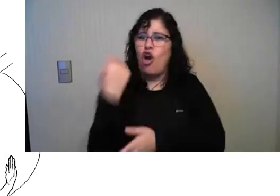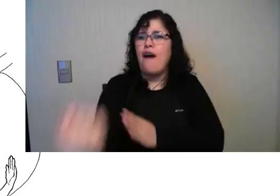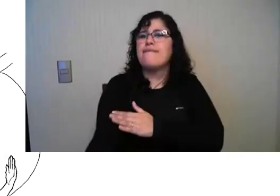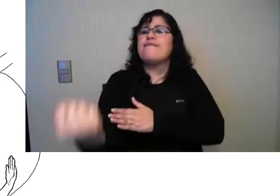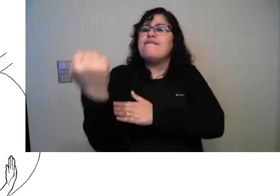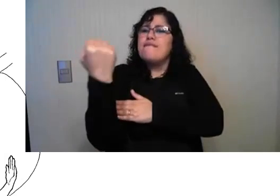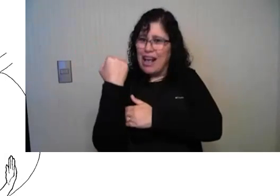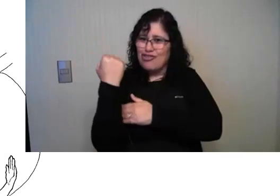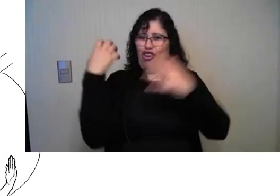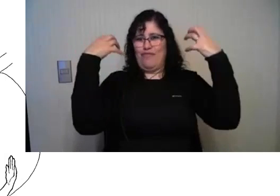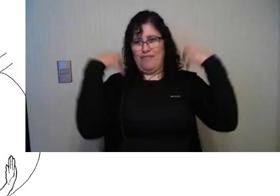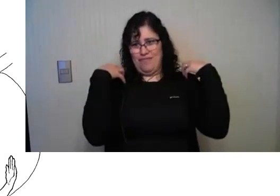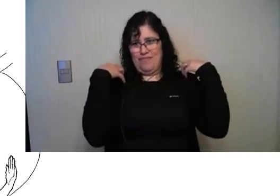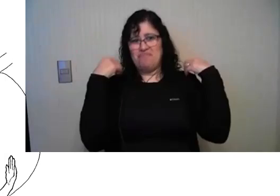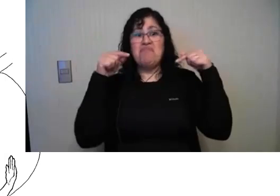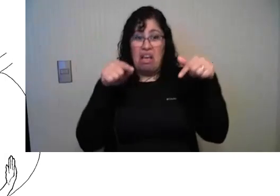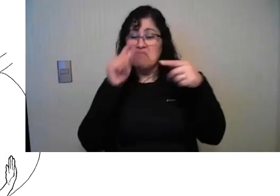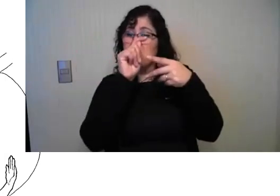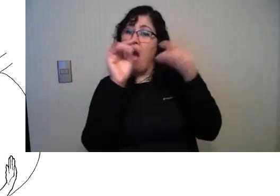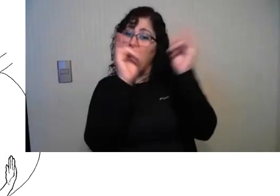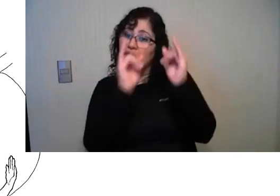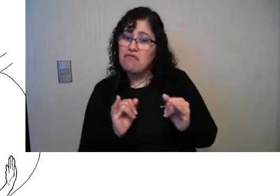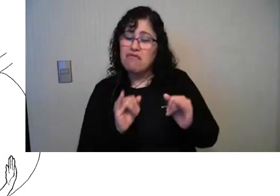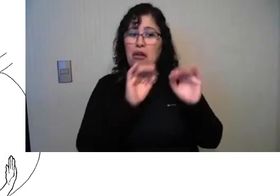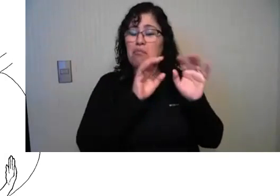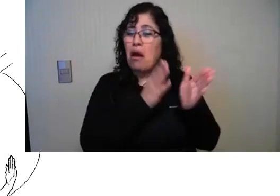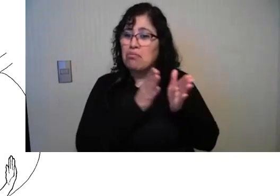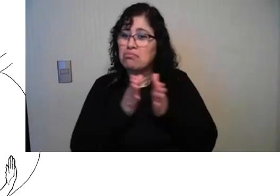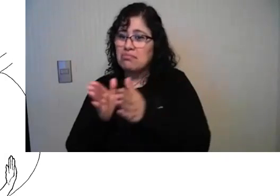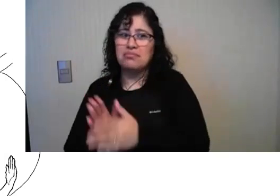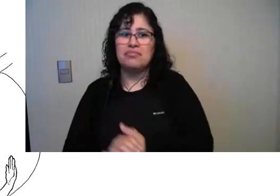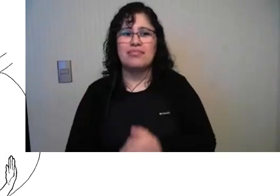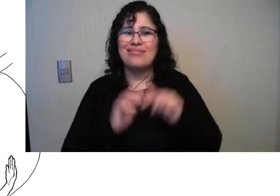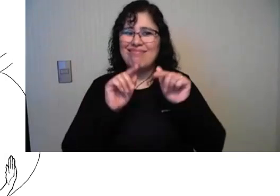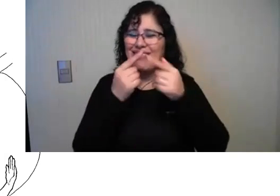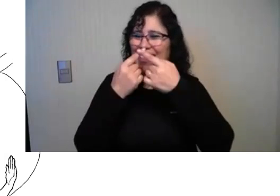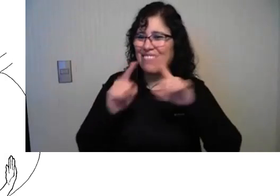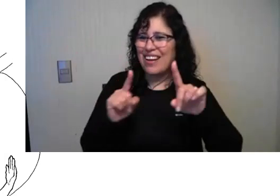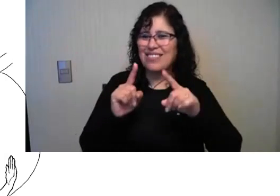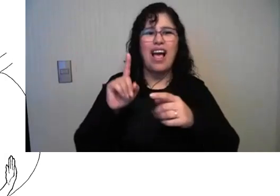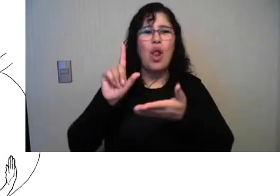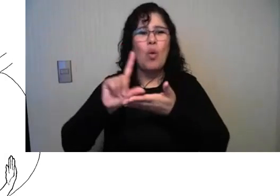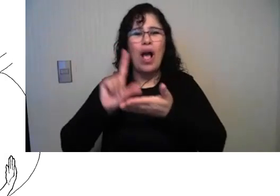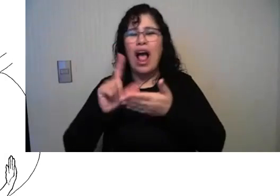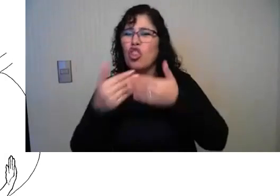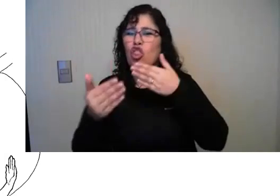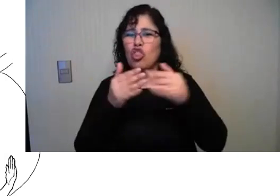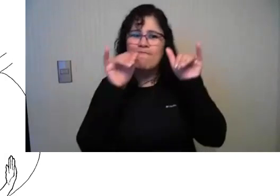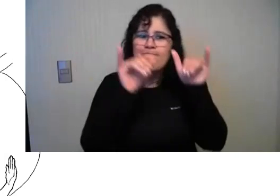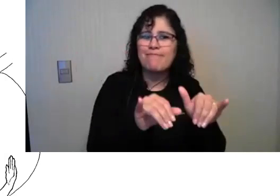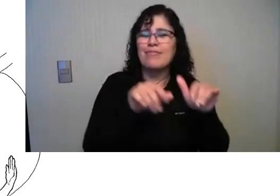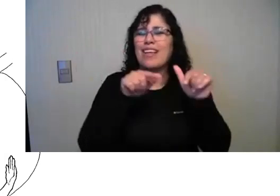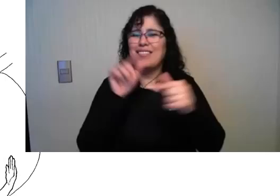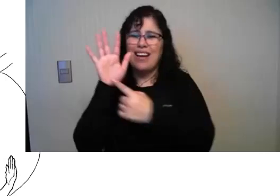de organización dentro de la sustancia gris, ¿ya? O sea, una diferencia de ubicación de las neuronas